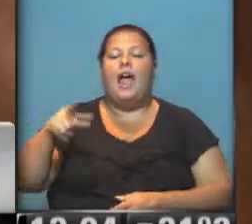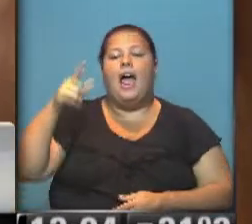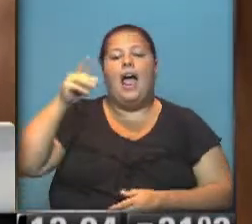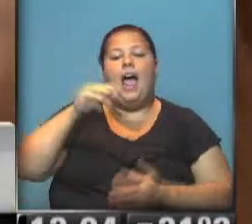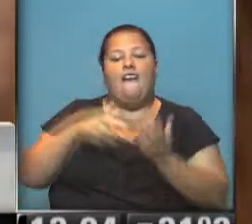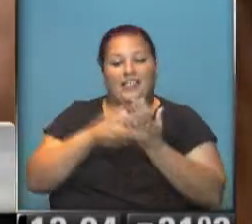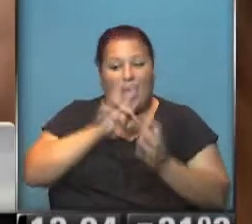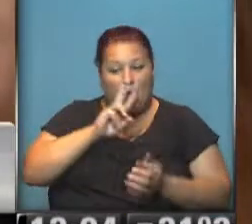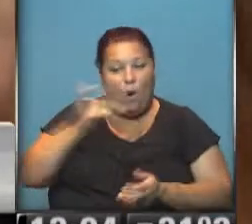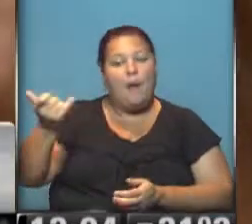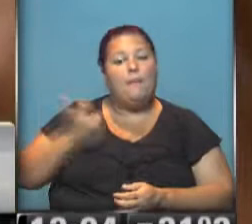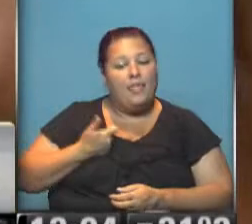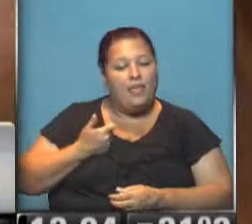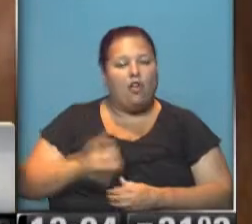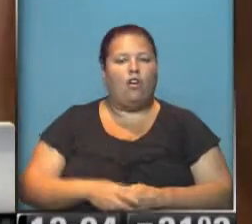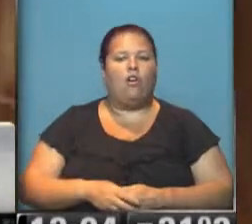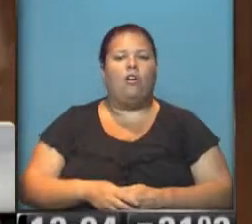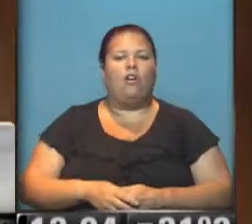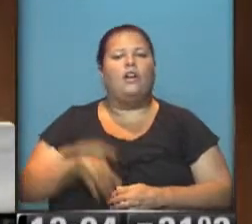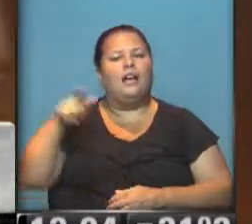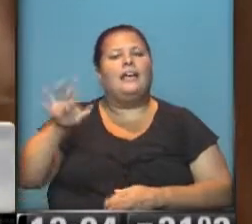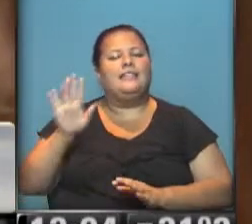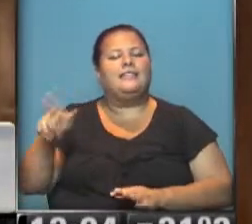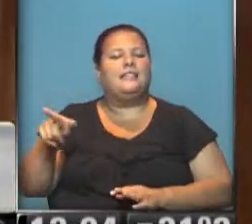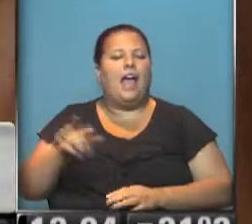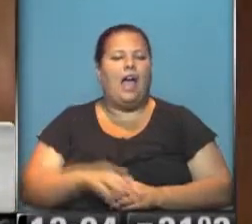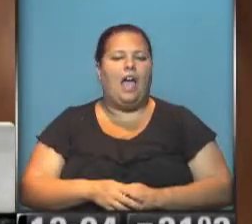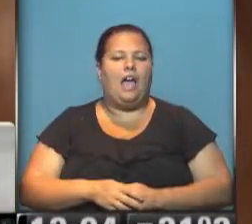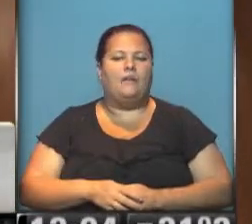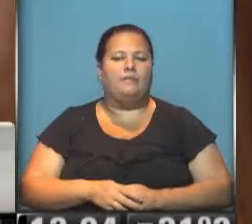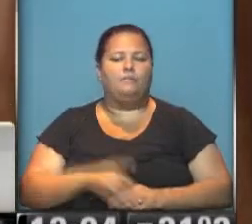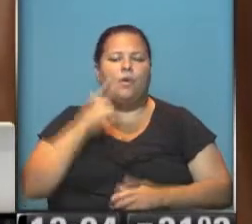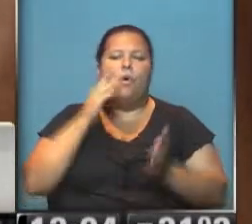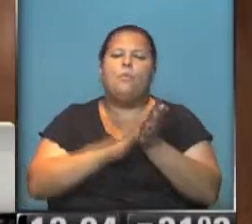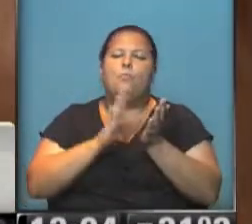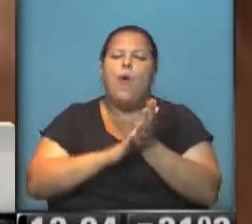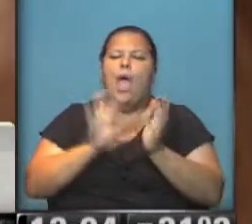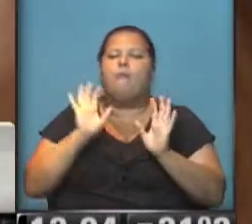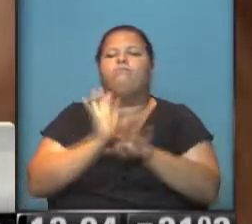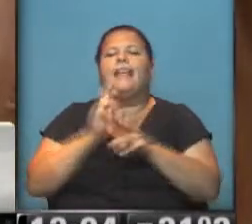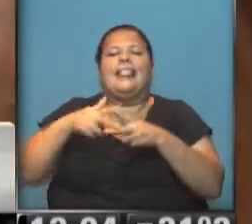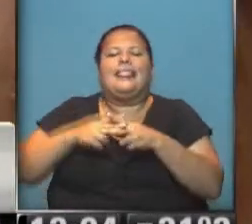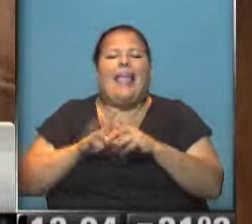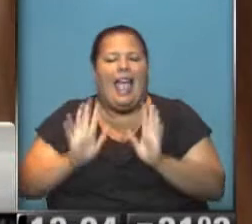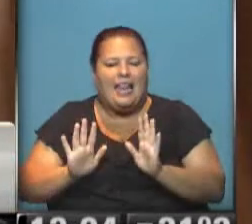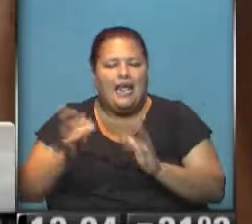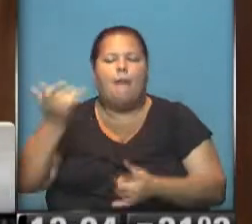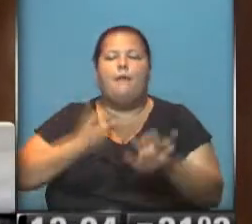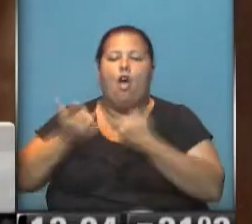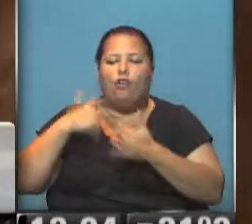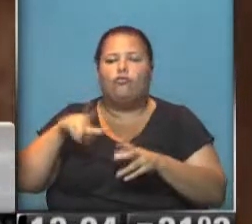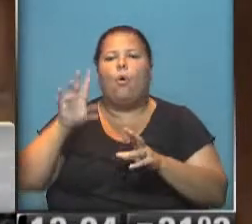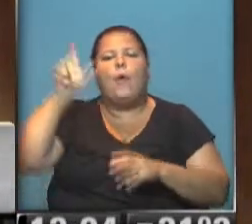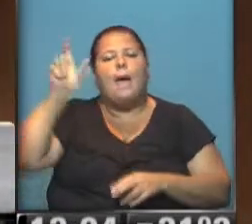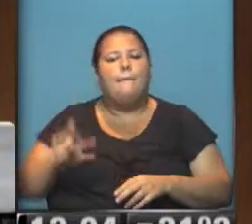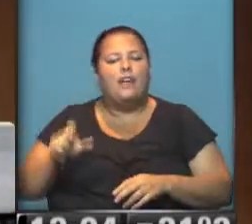manifestó que ella está realizando unas pruebas muy técnicas, me manifestó que es una